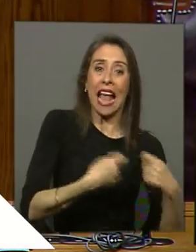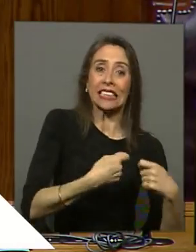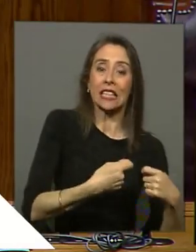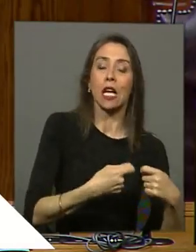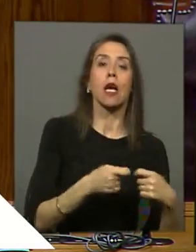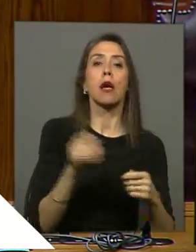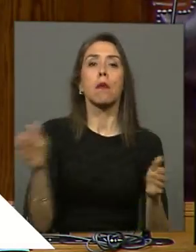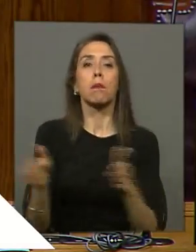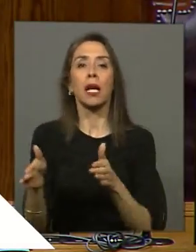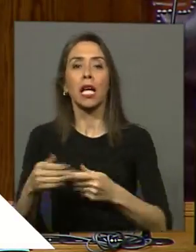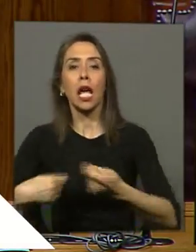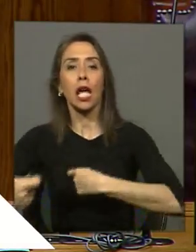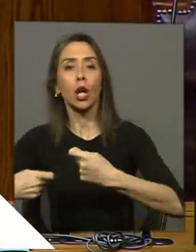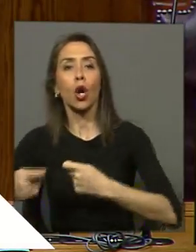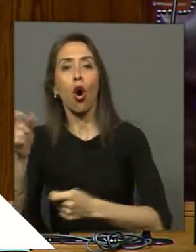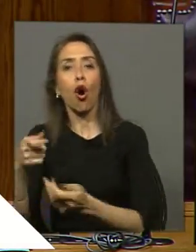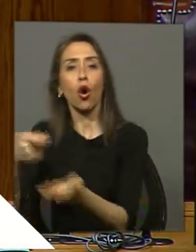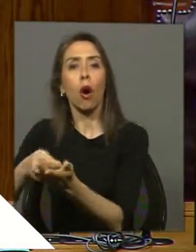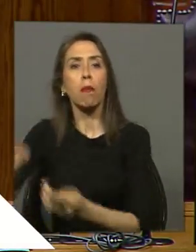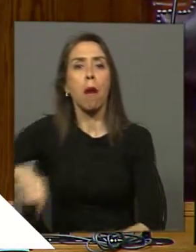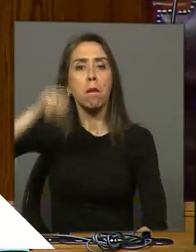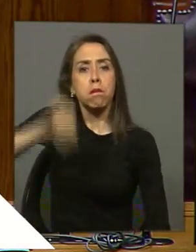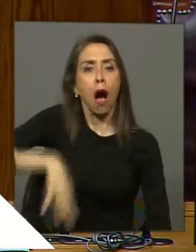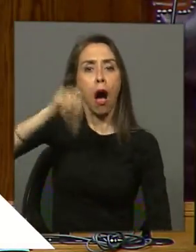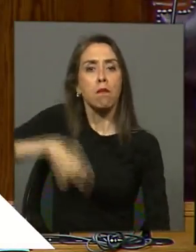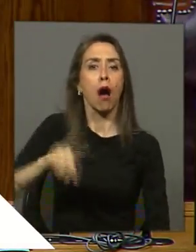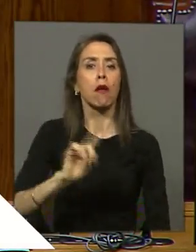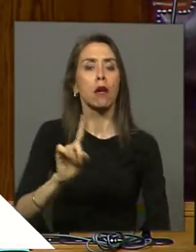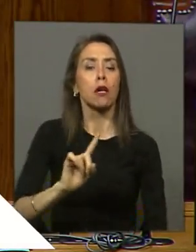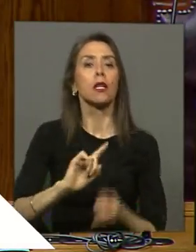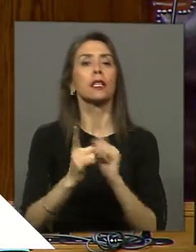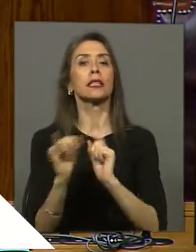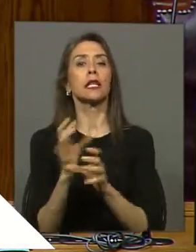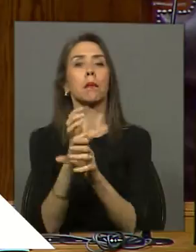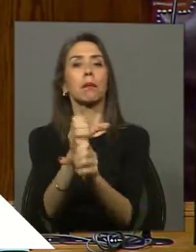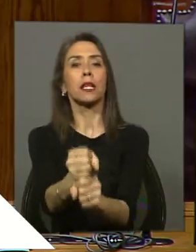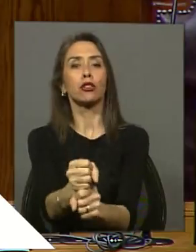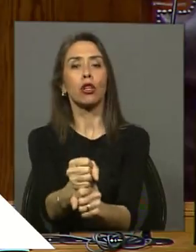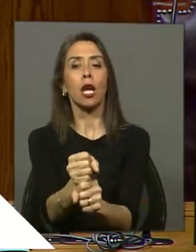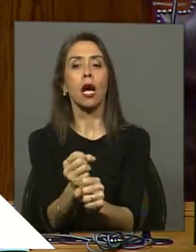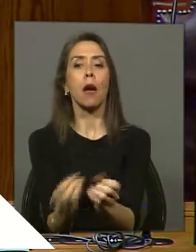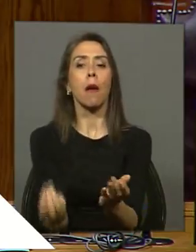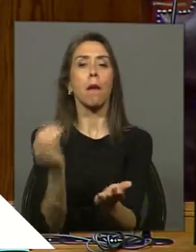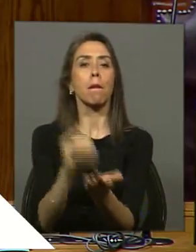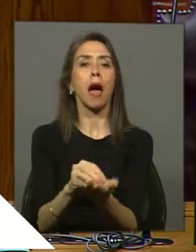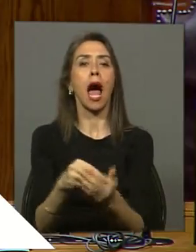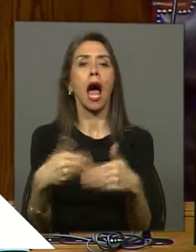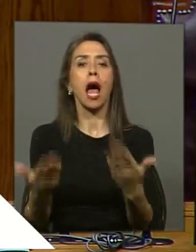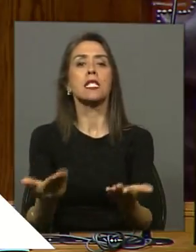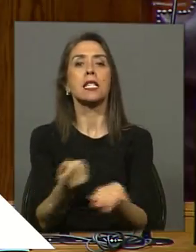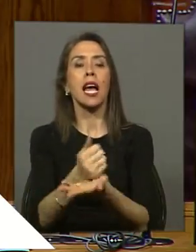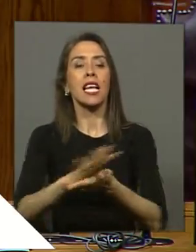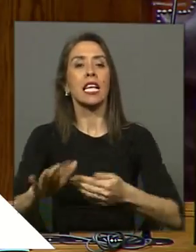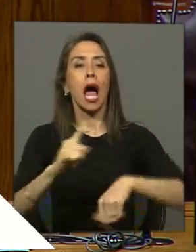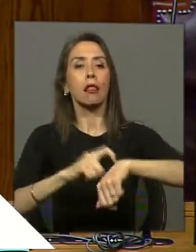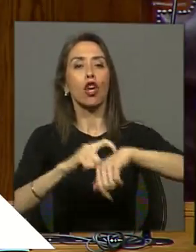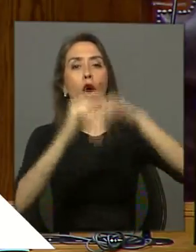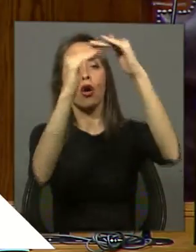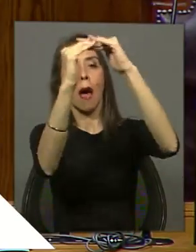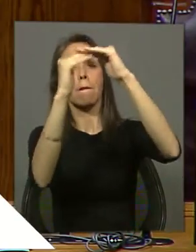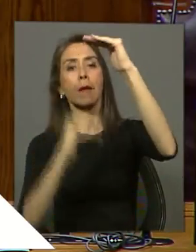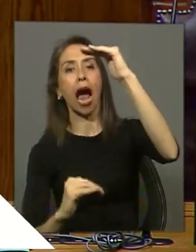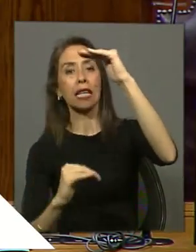o pequeños locatarios, lo que presumiblemente podría ocurrir en el caso de haber forzado franjas adicionales de gratuidad. Además,